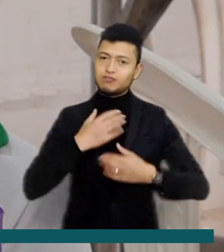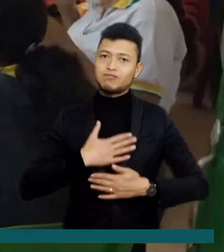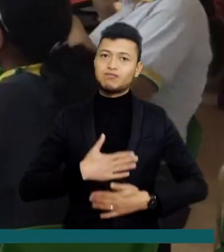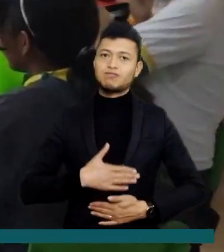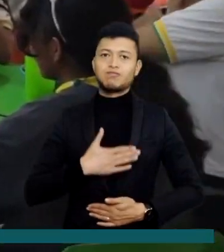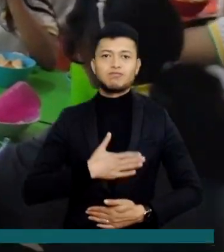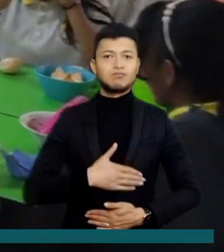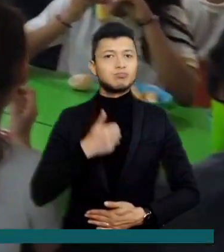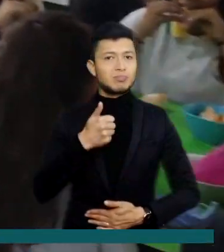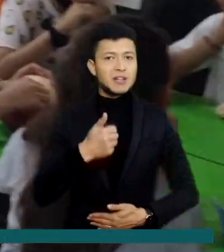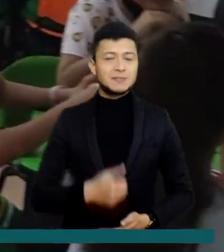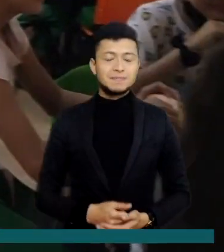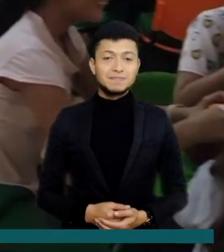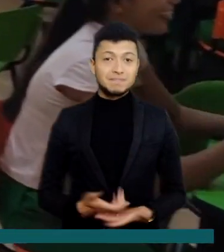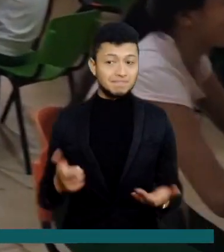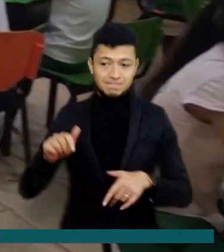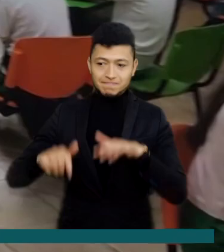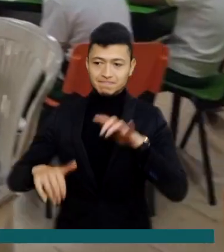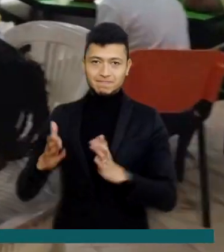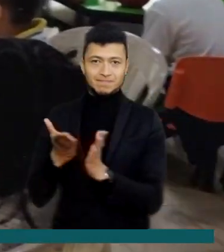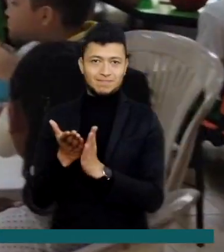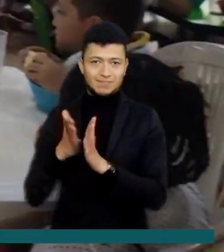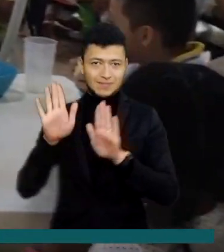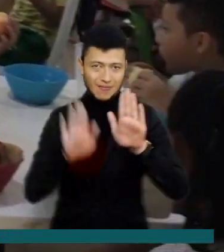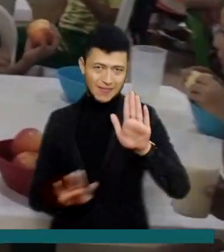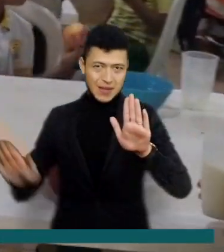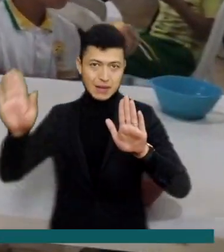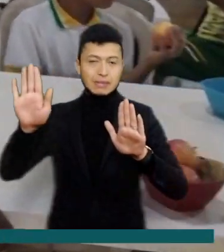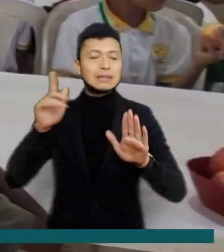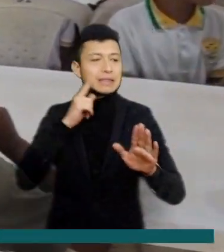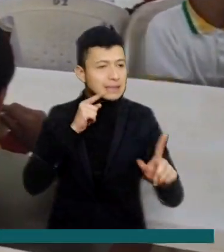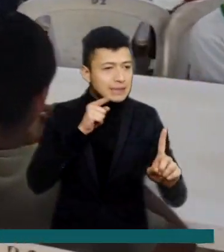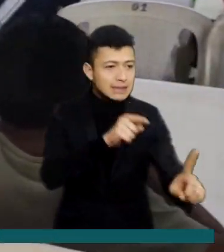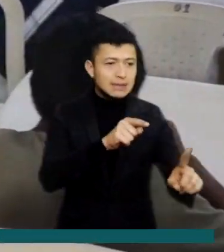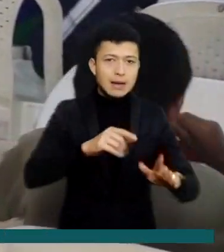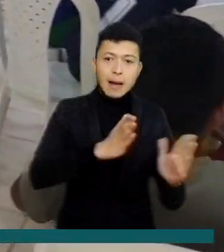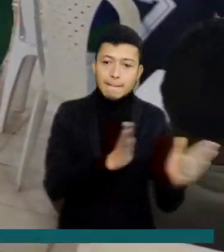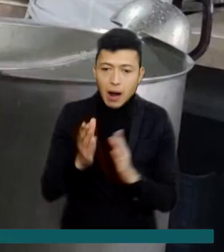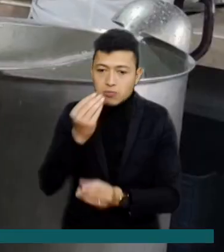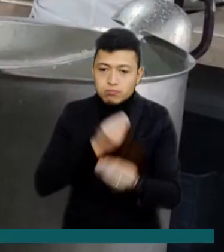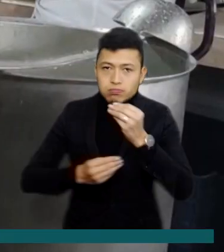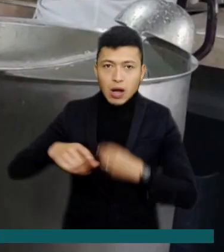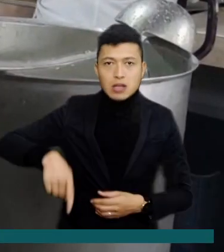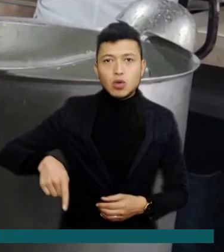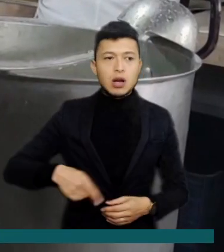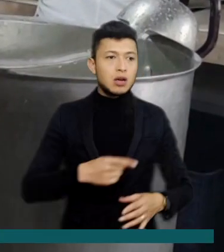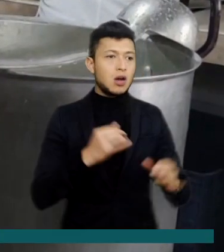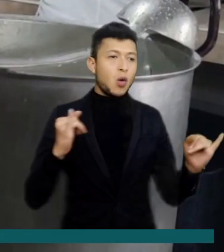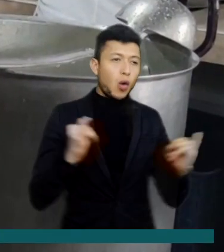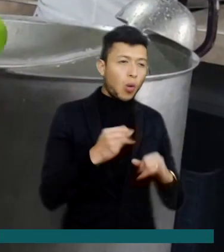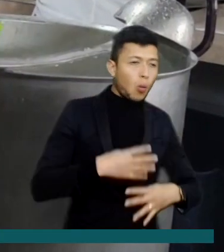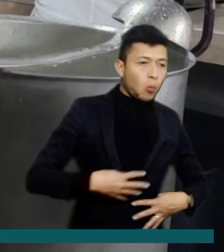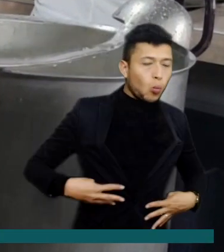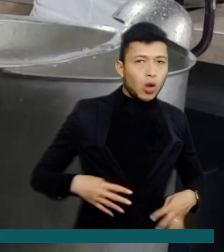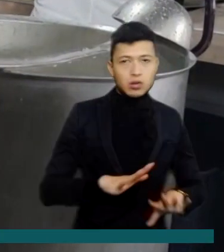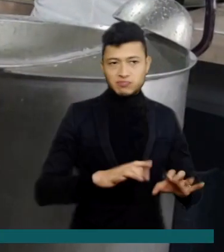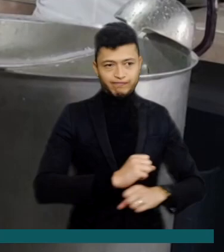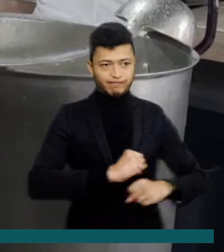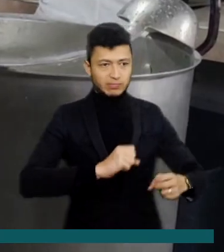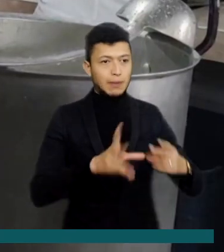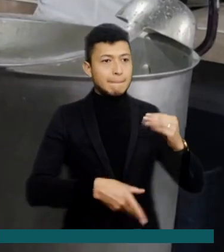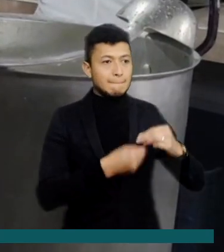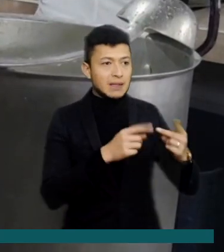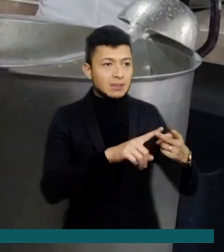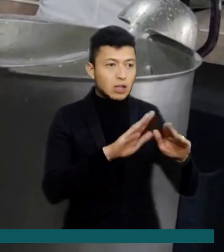bien al cuerpo. La Secretaría de Educación Departamental busca con el PAE disminuir la desnutrición, mejorar los procesos de aprendizaje y